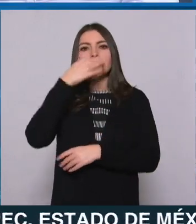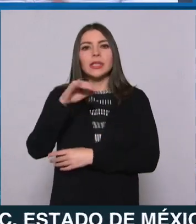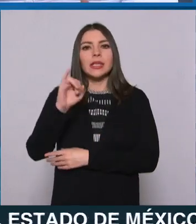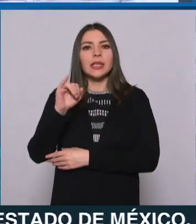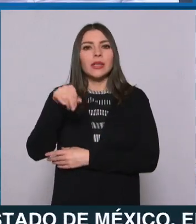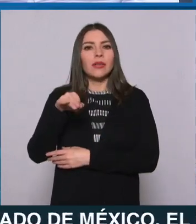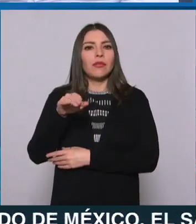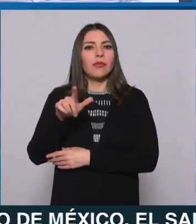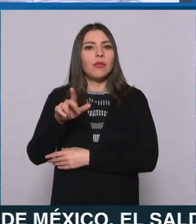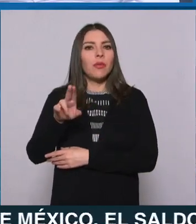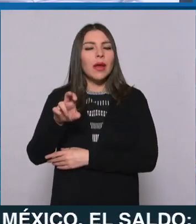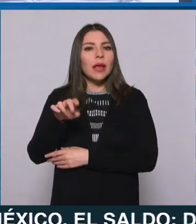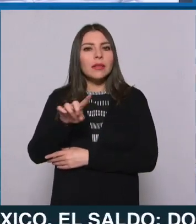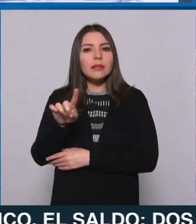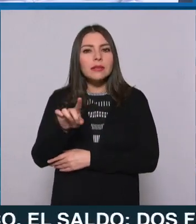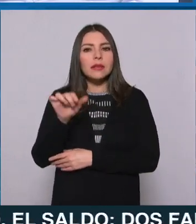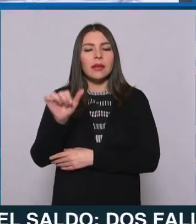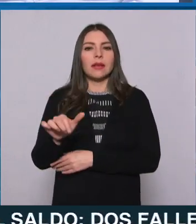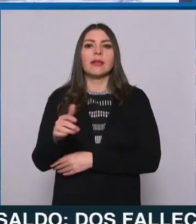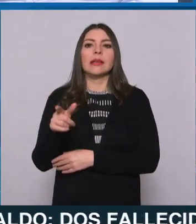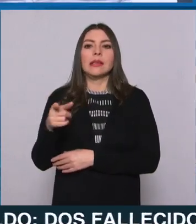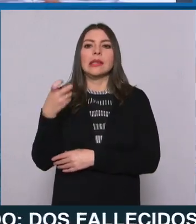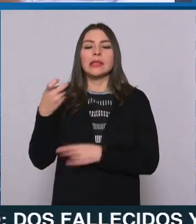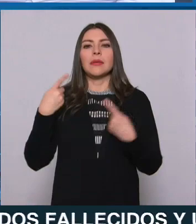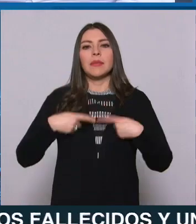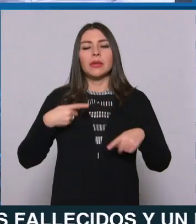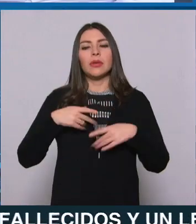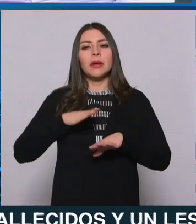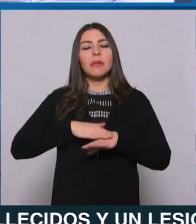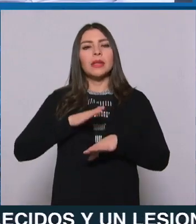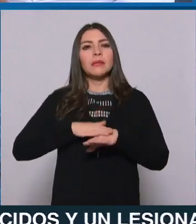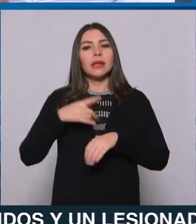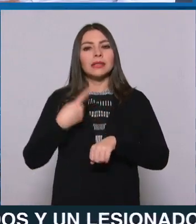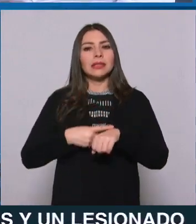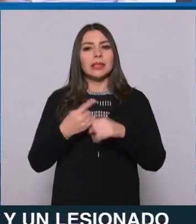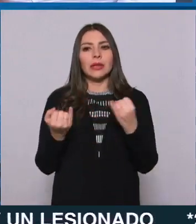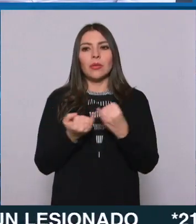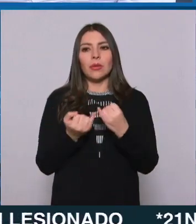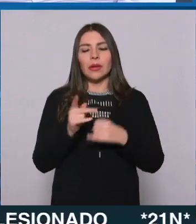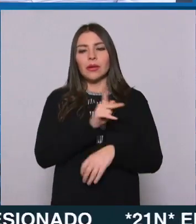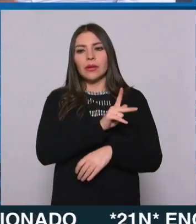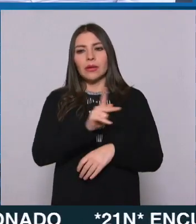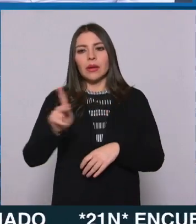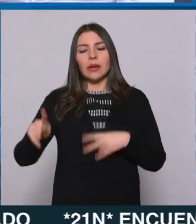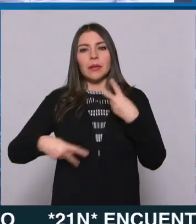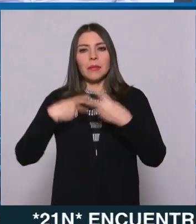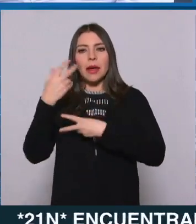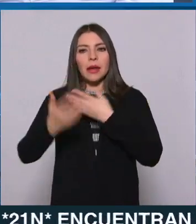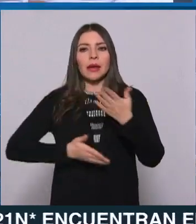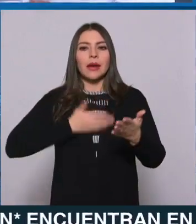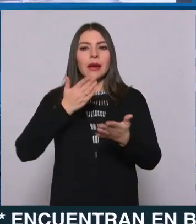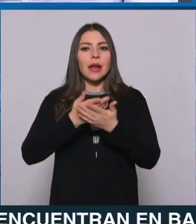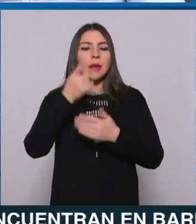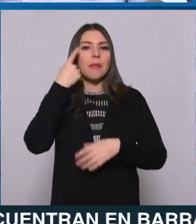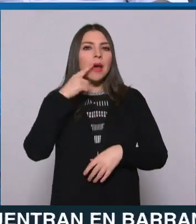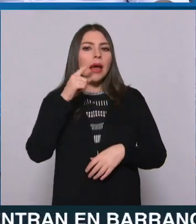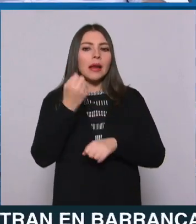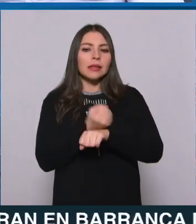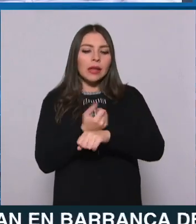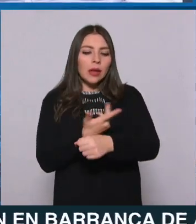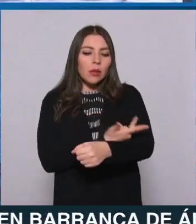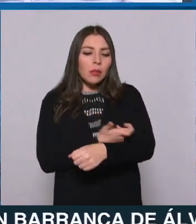HIV, pues aumenta también el número de personas que como profilaxis van y se realizan la prueba. Entonces, en toda